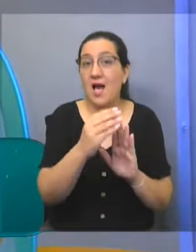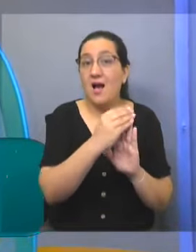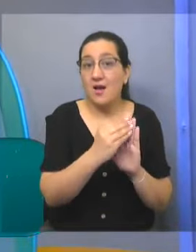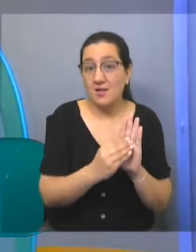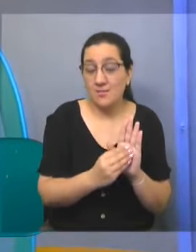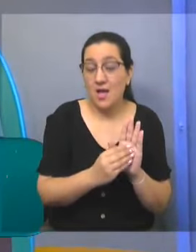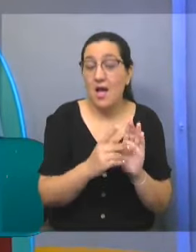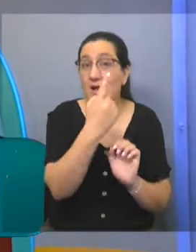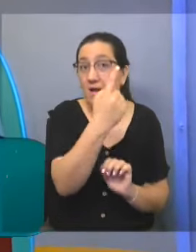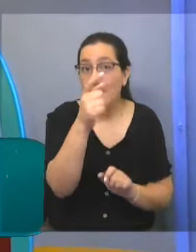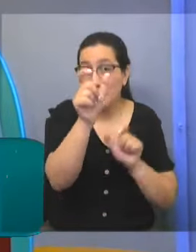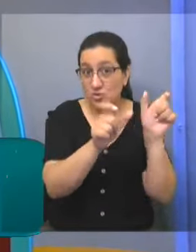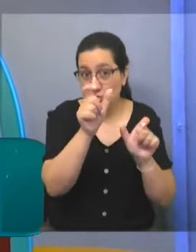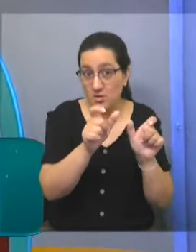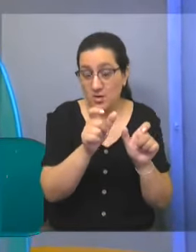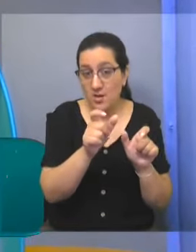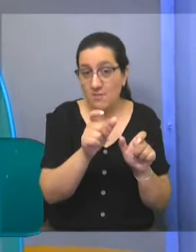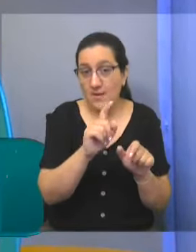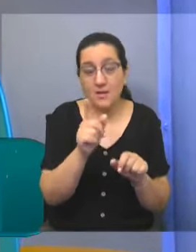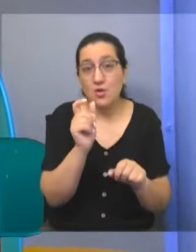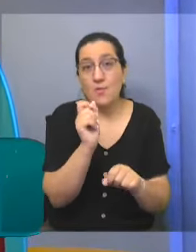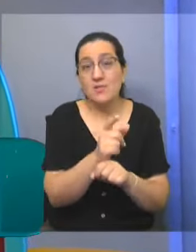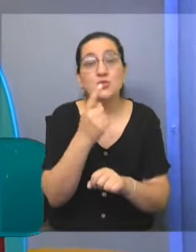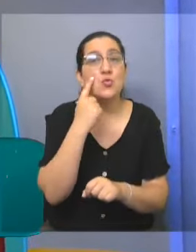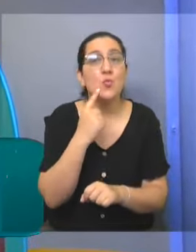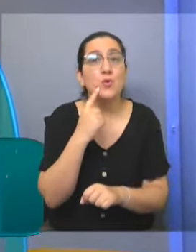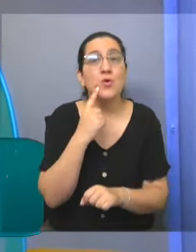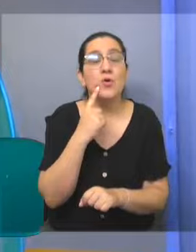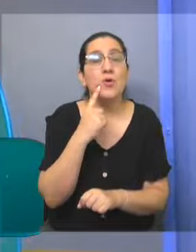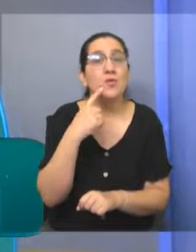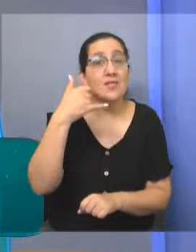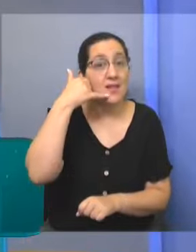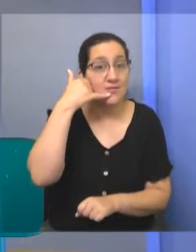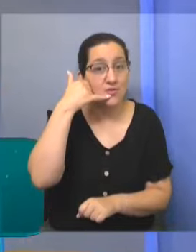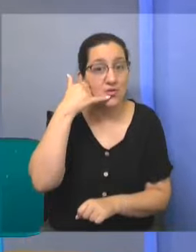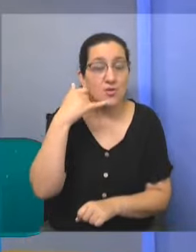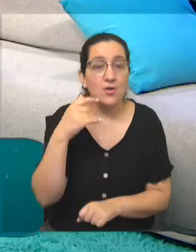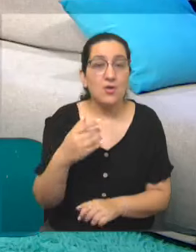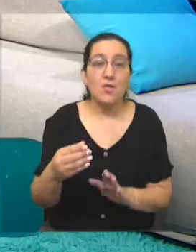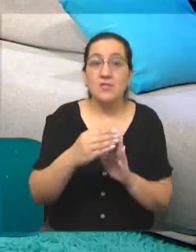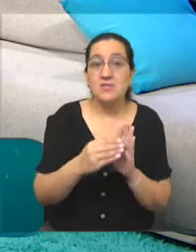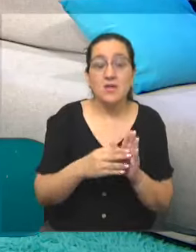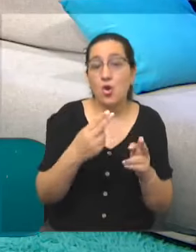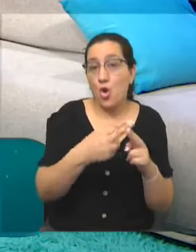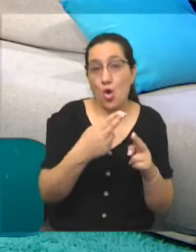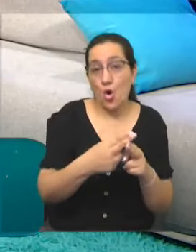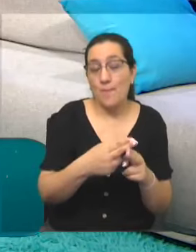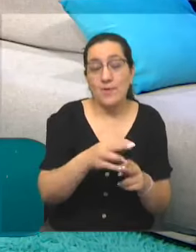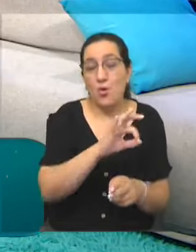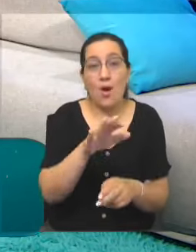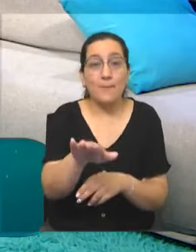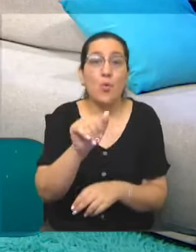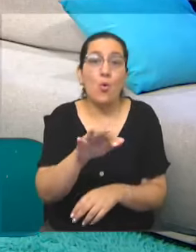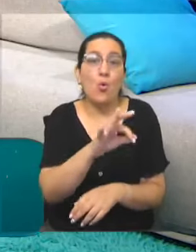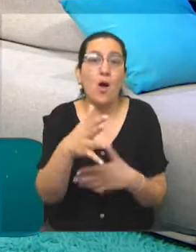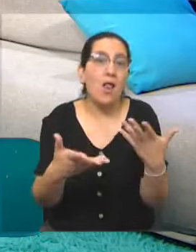persona que escribe para que no aparezca su número de teléfono. Si ustedes ven, cuando leen los mensajes, dice Pocho, Chula, sí, Lola, sí. Tita, Fabián.